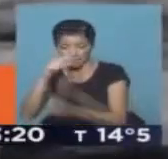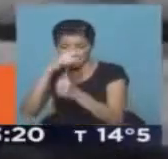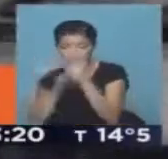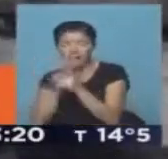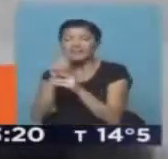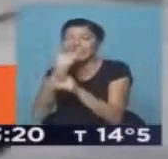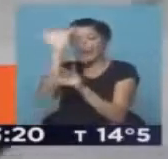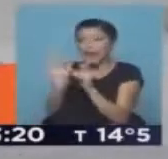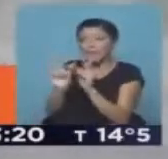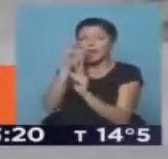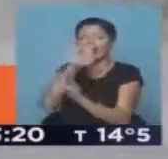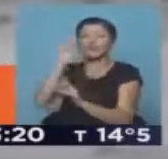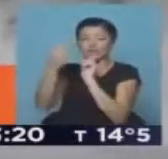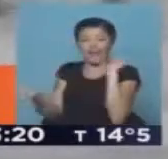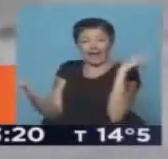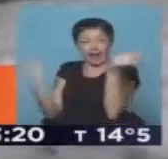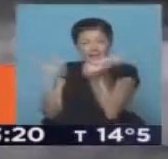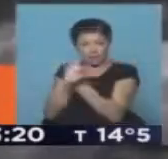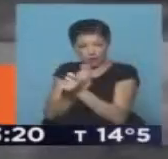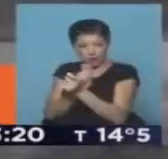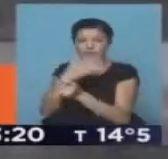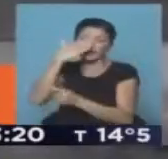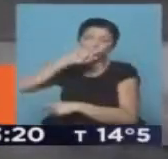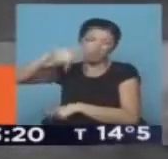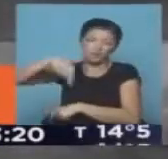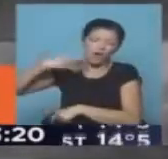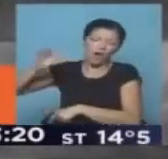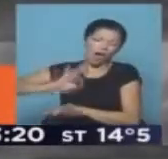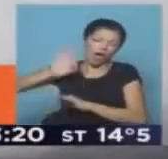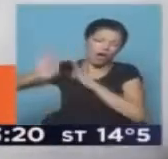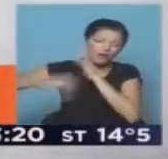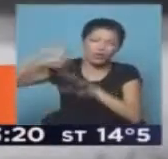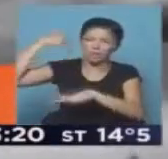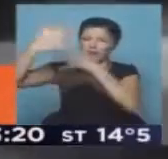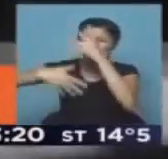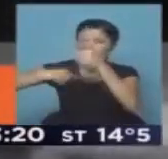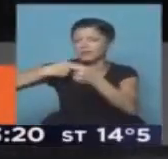puntapié inicial de décadas de violencia negociaciones y frustrados